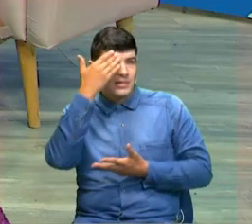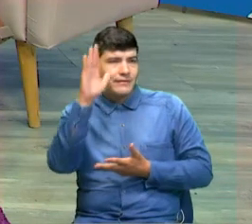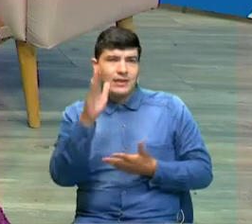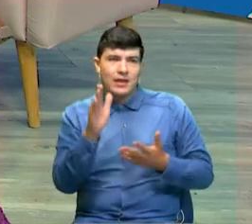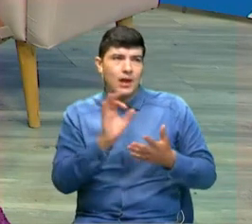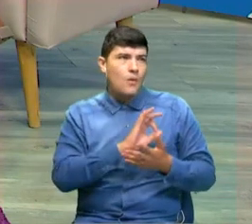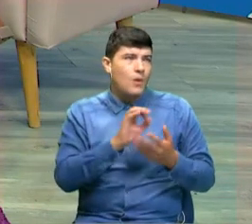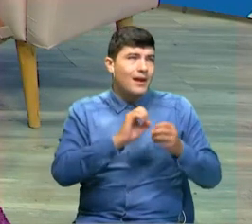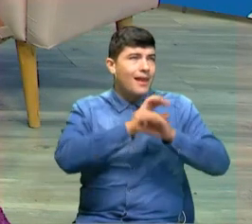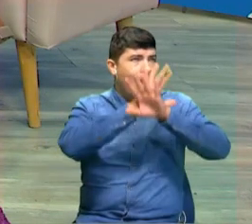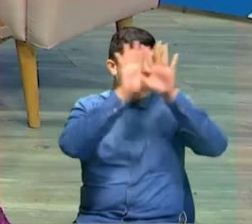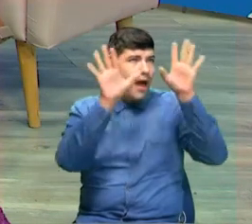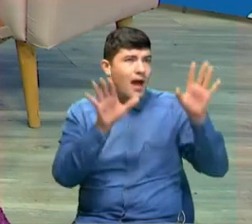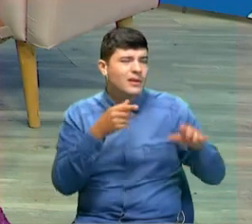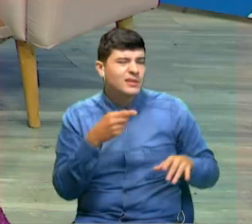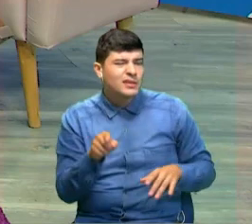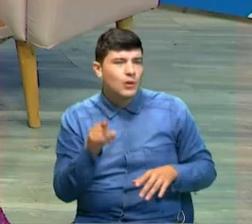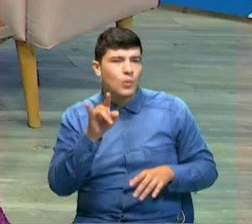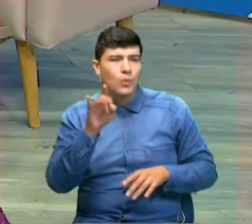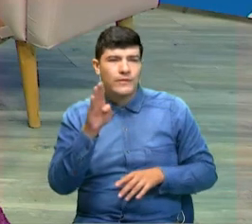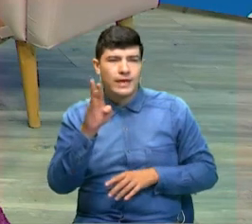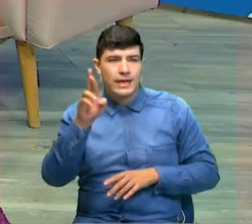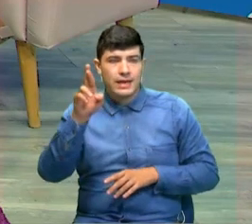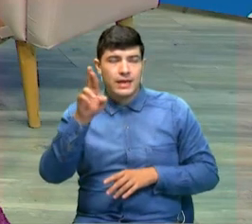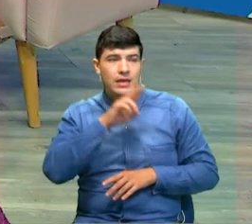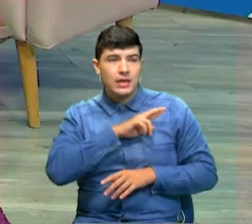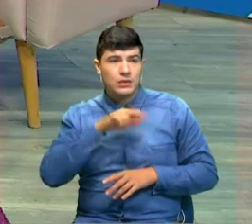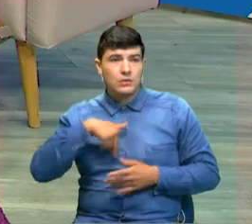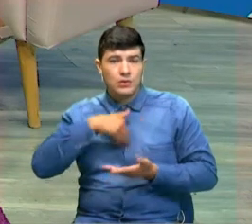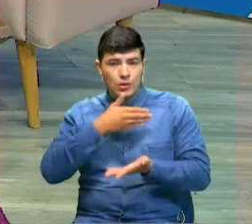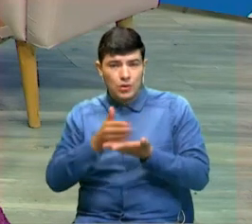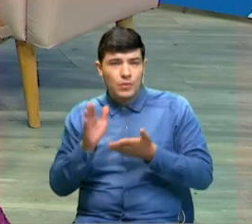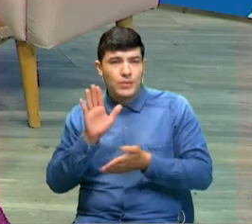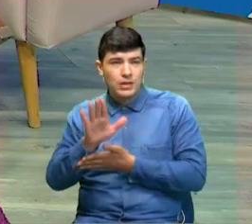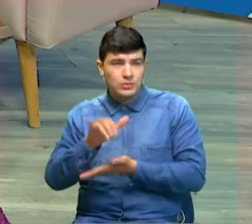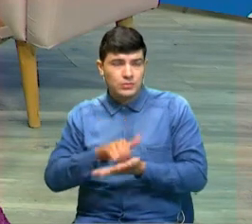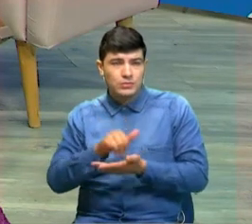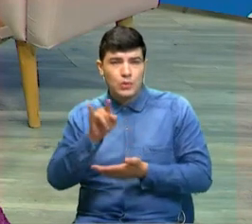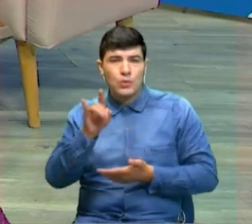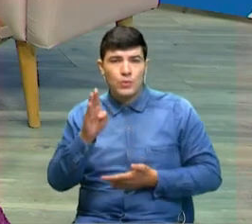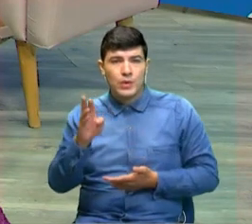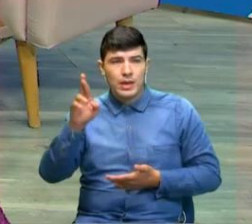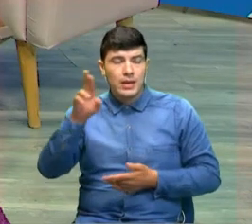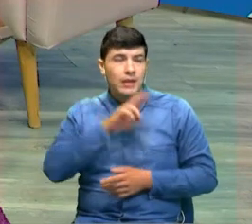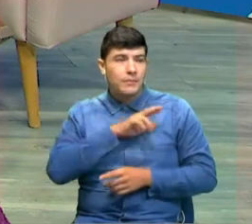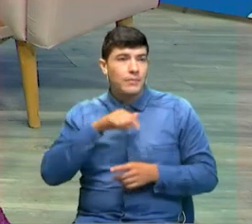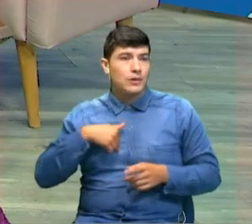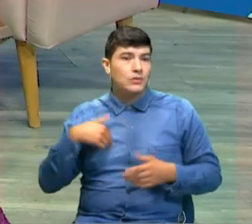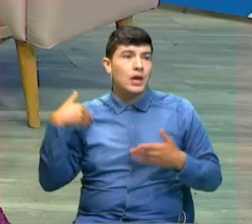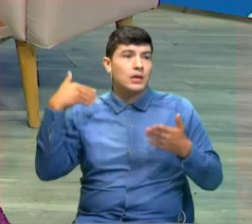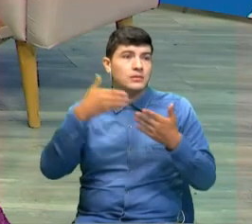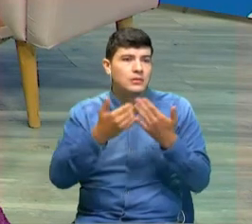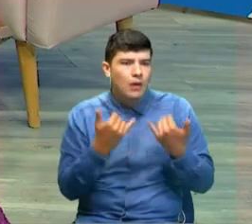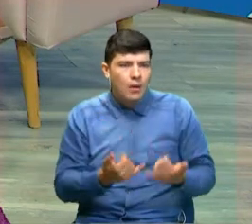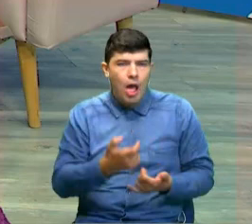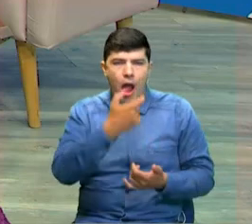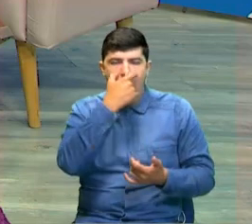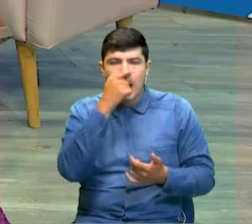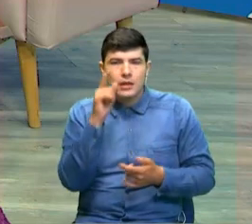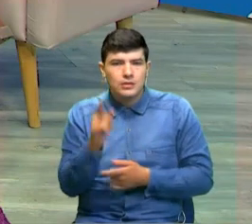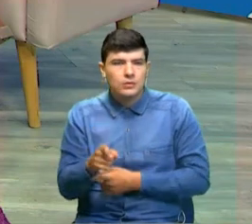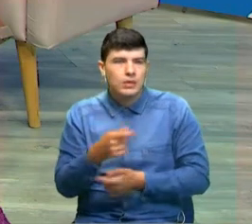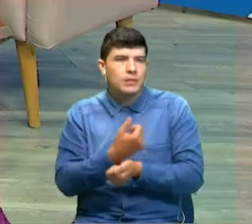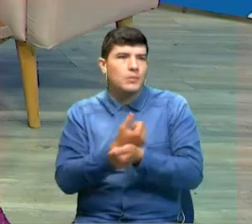claro lo que era lo del VR, y la adquirimos de esa manera, pero nosotros realmente hasta ahora es que nos hemos dado cuenta que nos ha sido